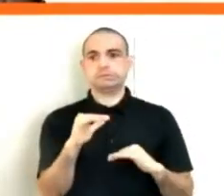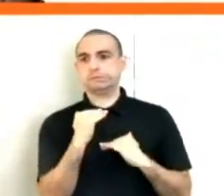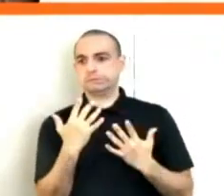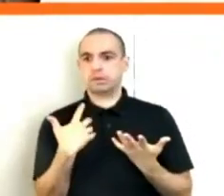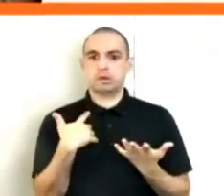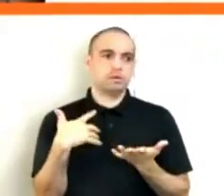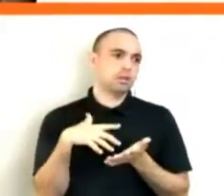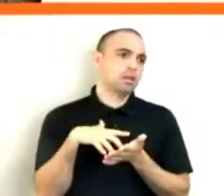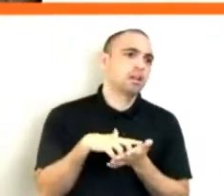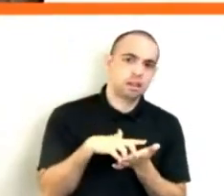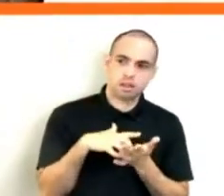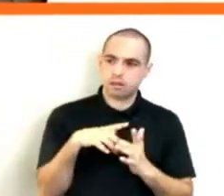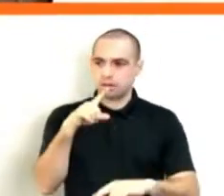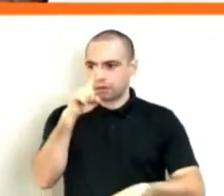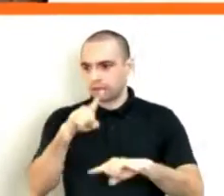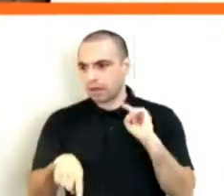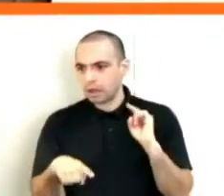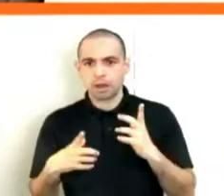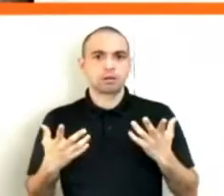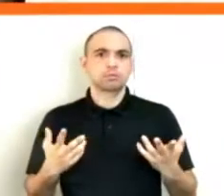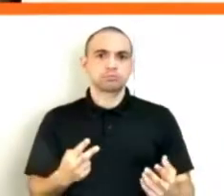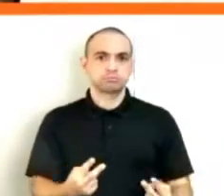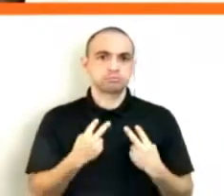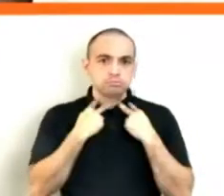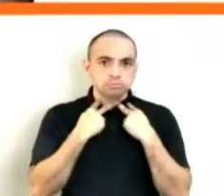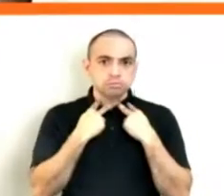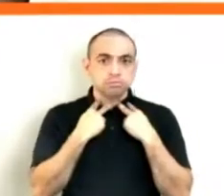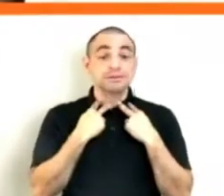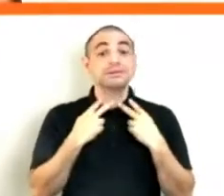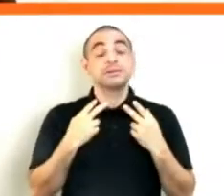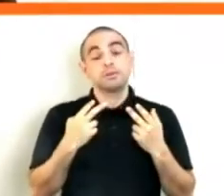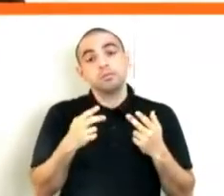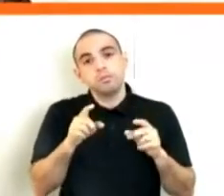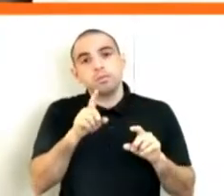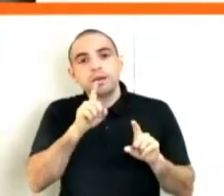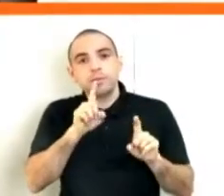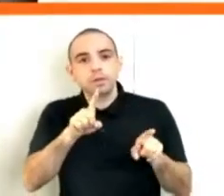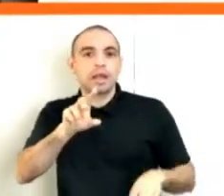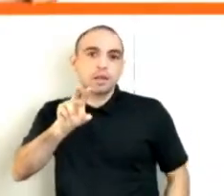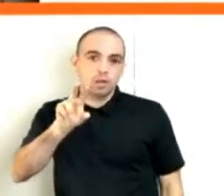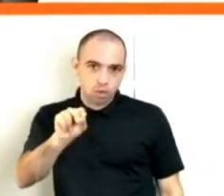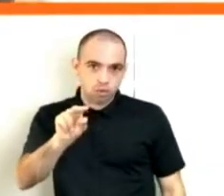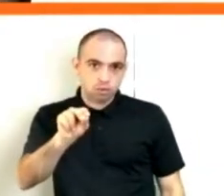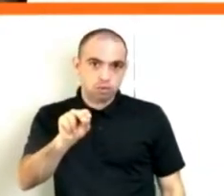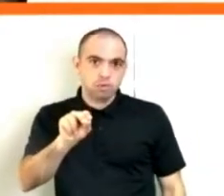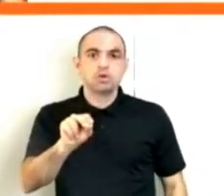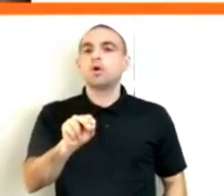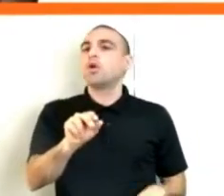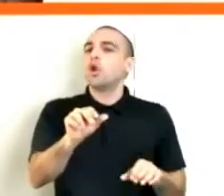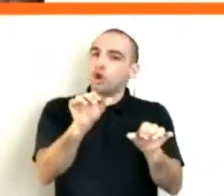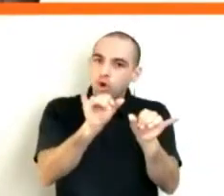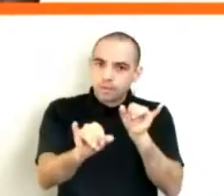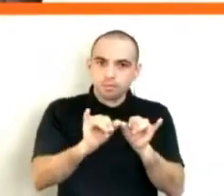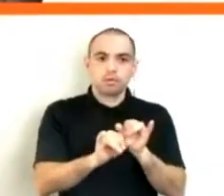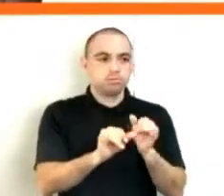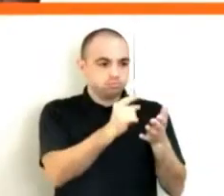alguna situación. Eso pues no, ¿verdad? Tendría que contestar que no. Así que usted va a ir sobre cada una de estas semanas y lo mismo, contesta sí